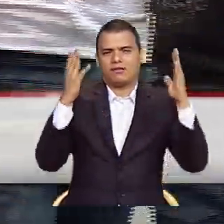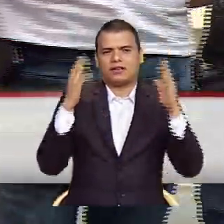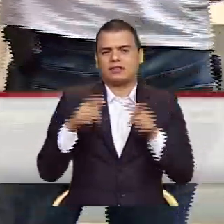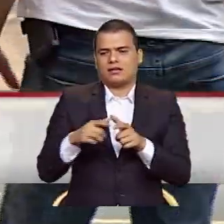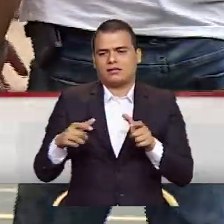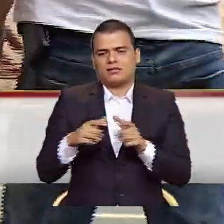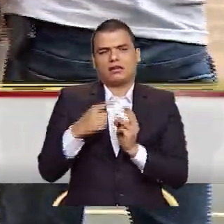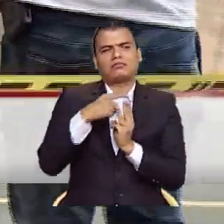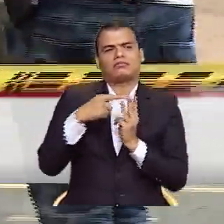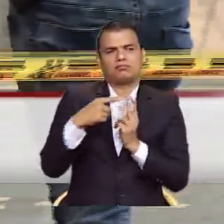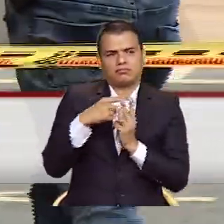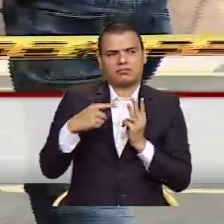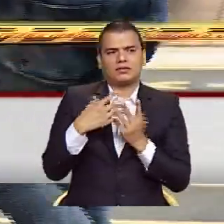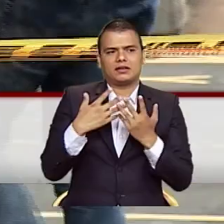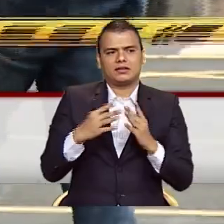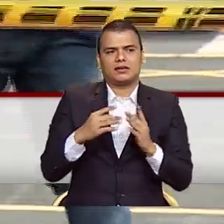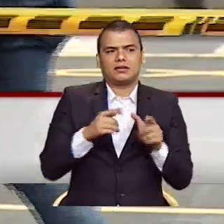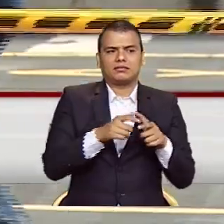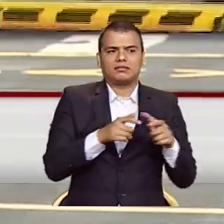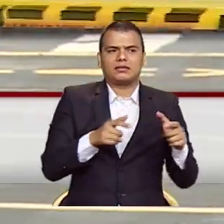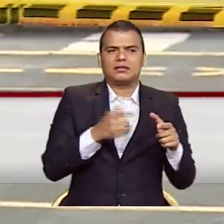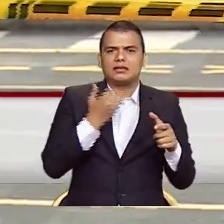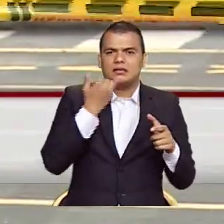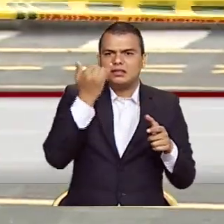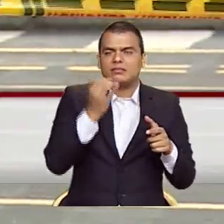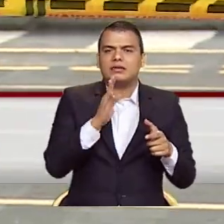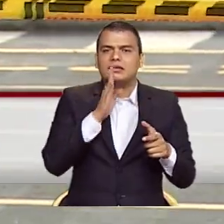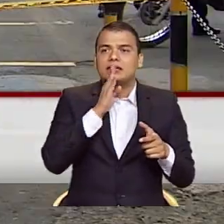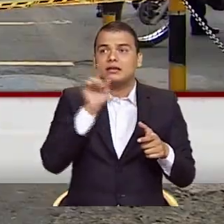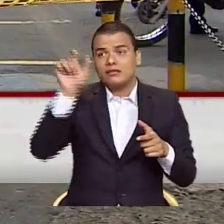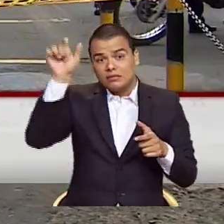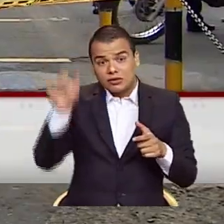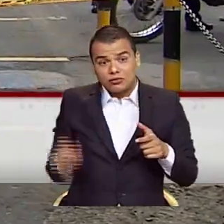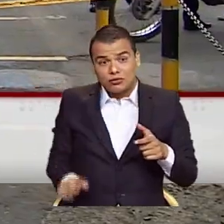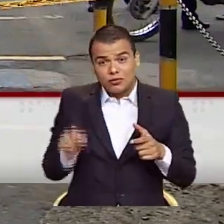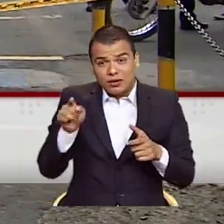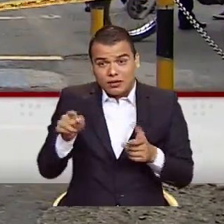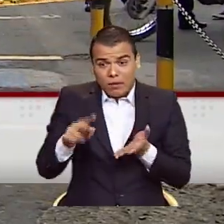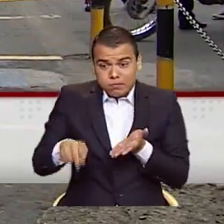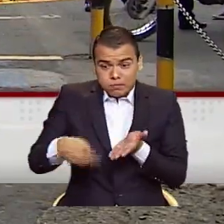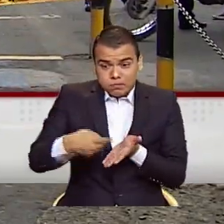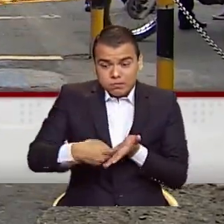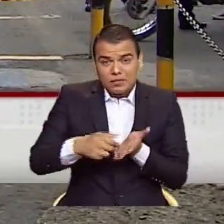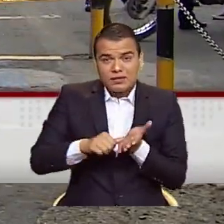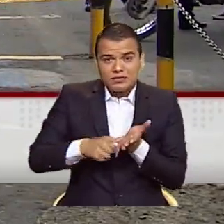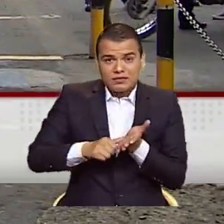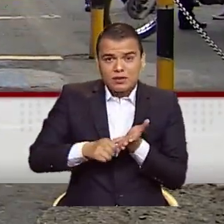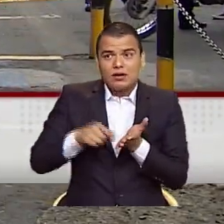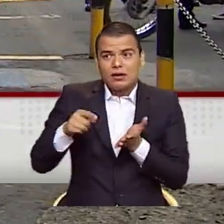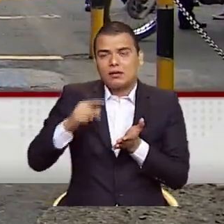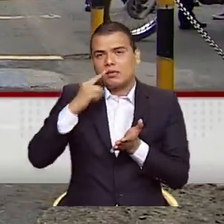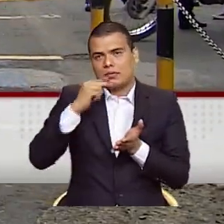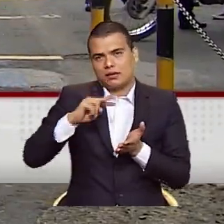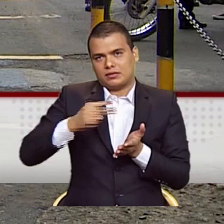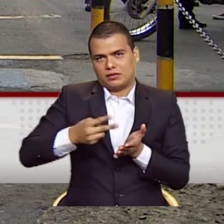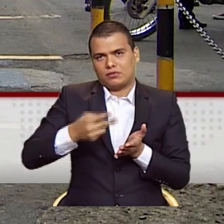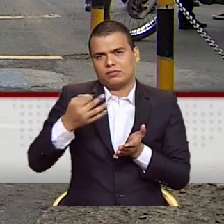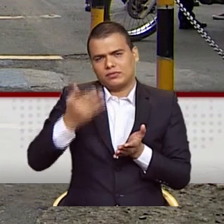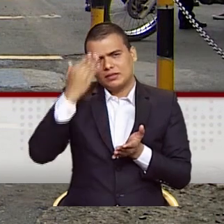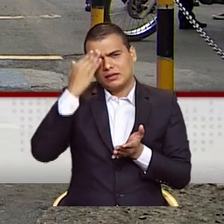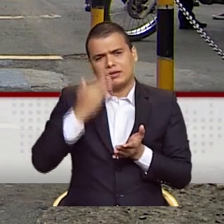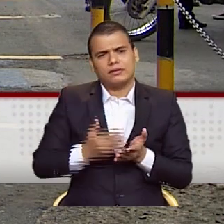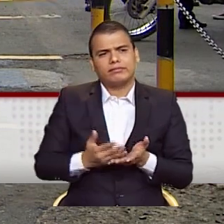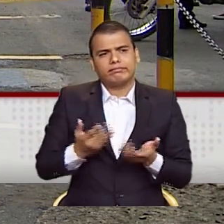el número de la tarjeta, quien respondió fue el padrastro de una de las personas identificadas en la cédula, el cual afirmó que tenía